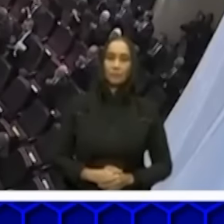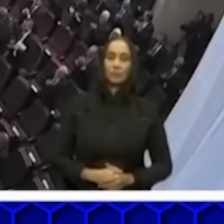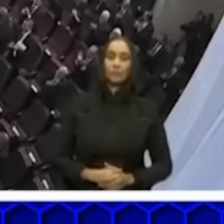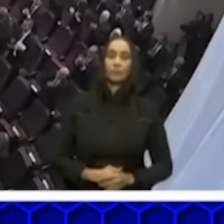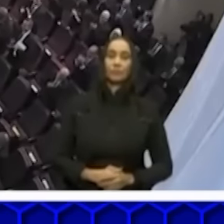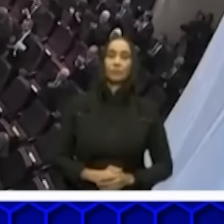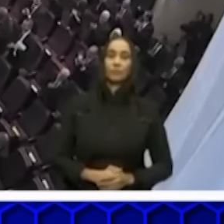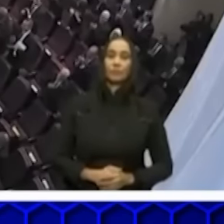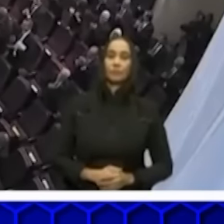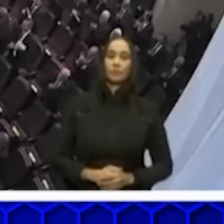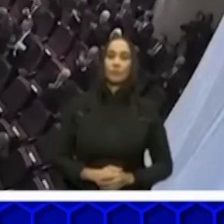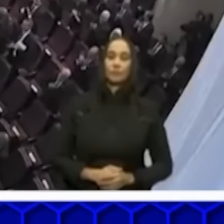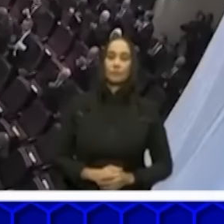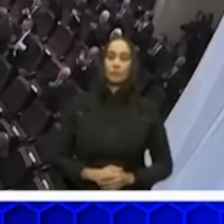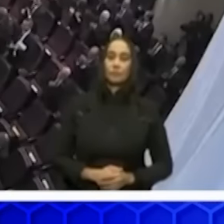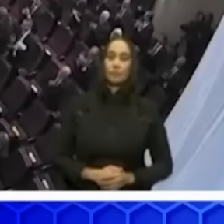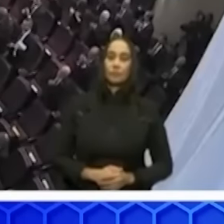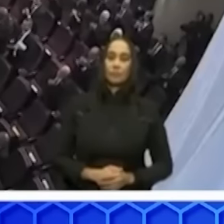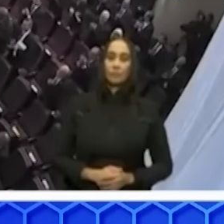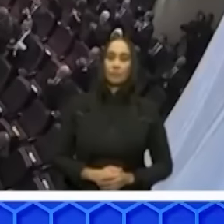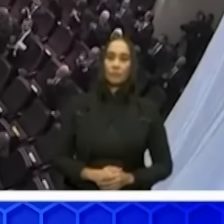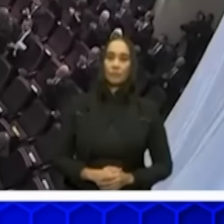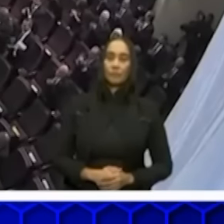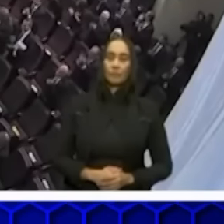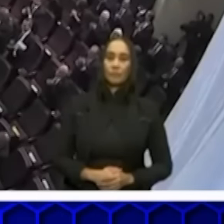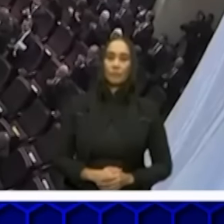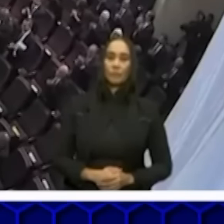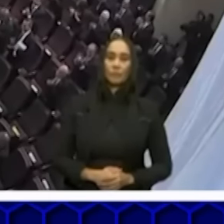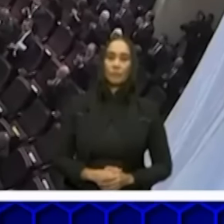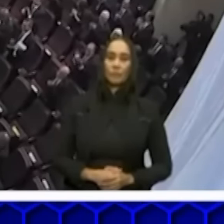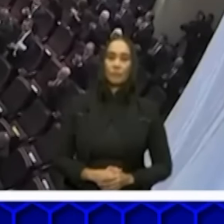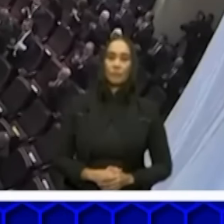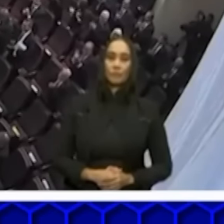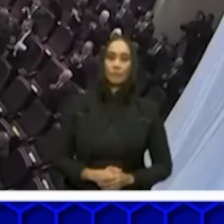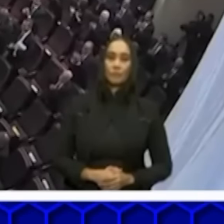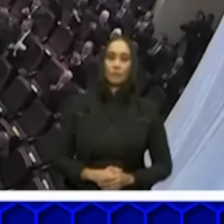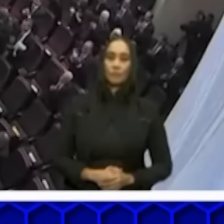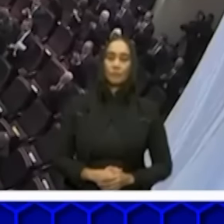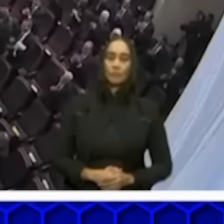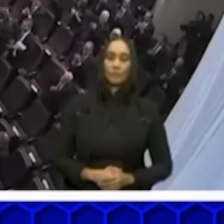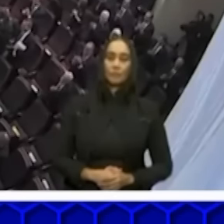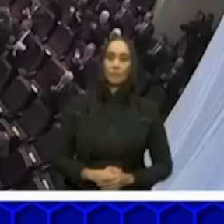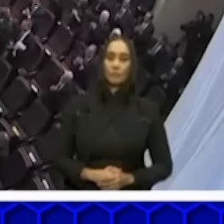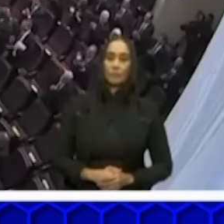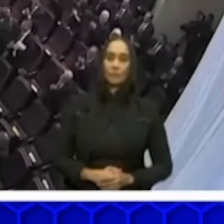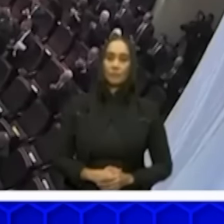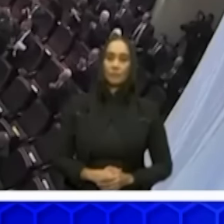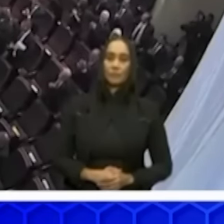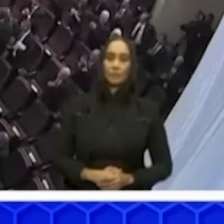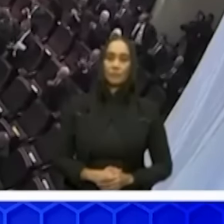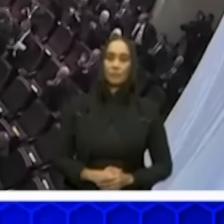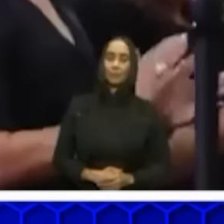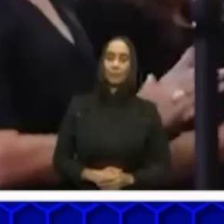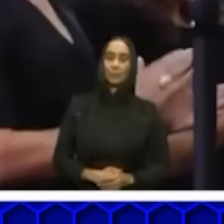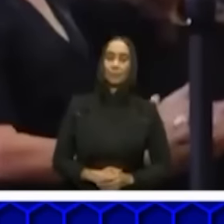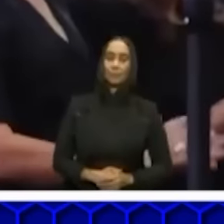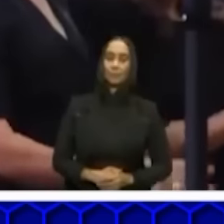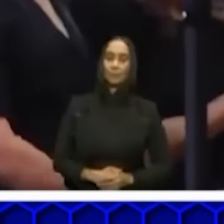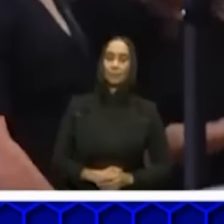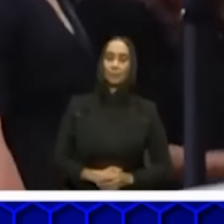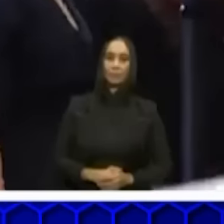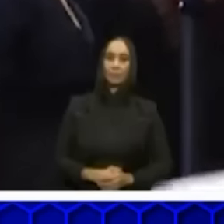ellos y cada quien vemos las cosas de una óptica diferente yo trato de verla de manera objetiva real de